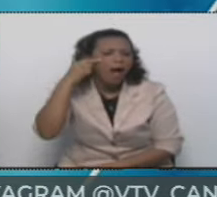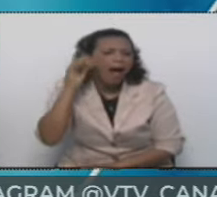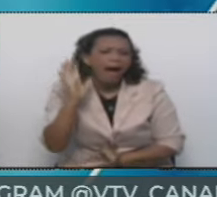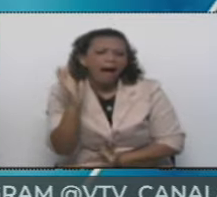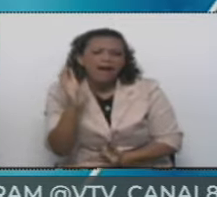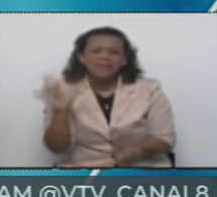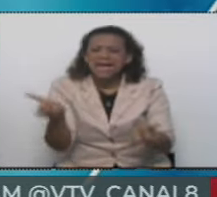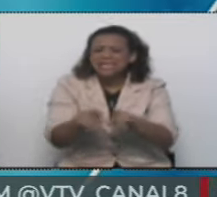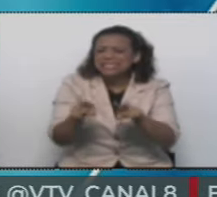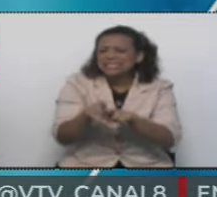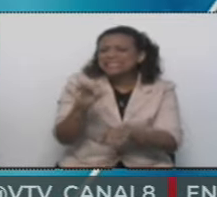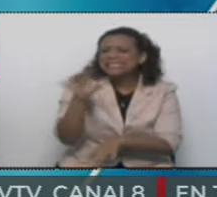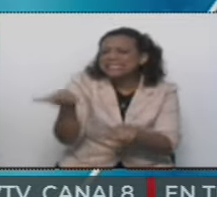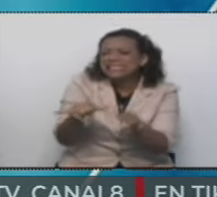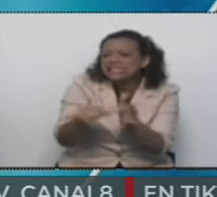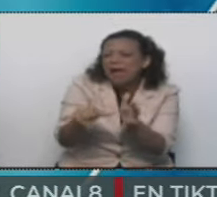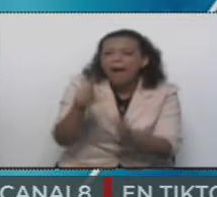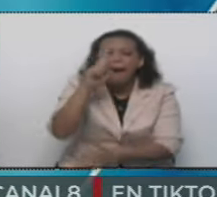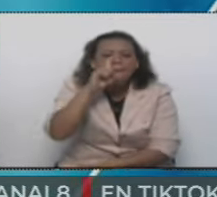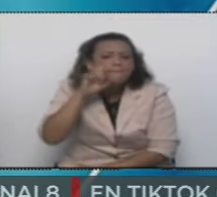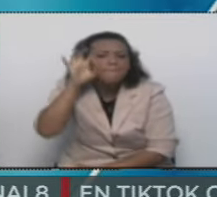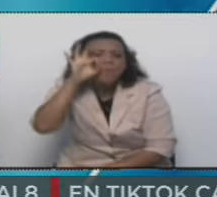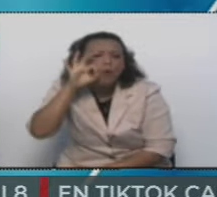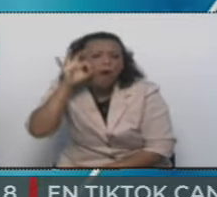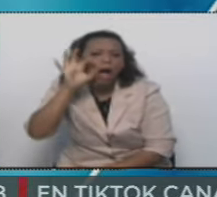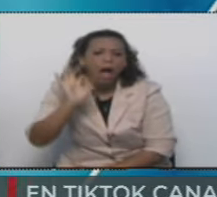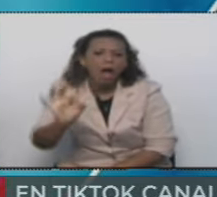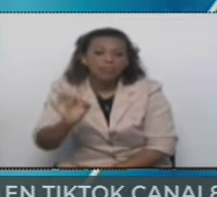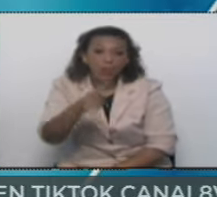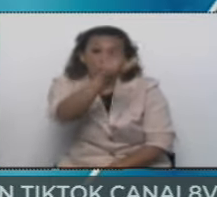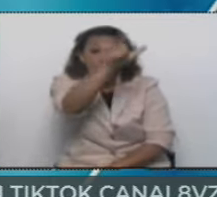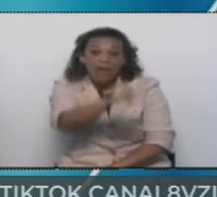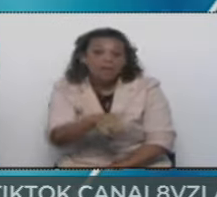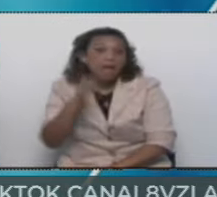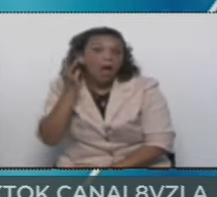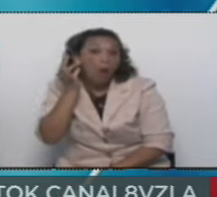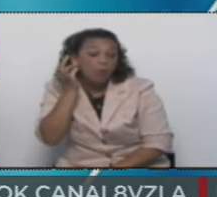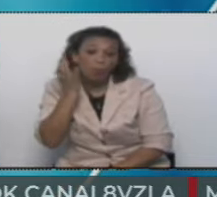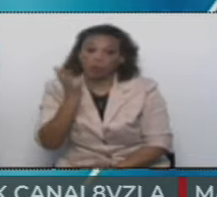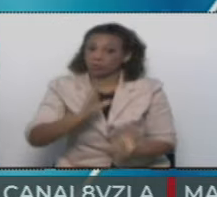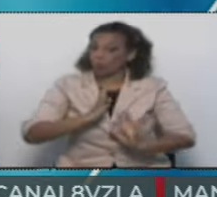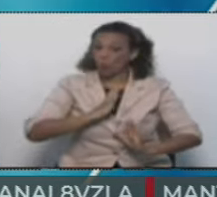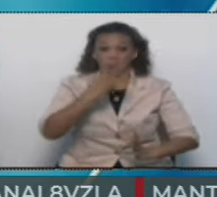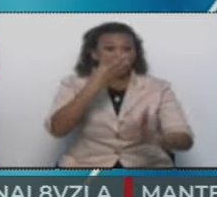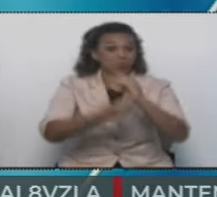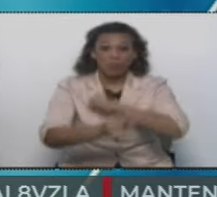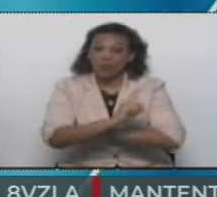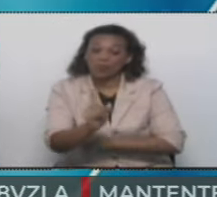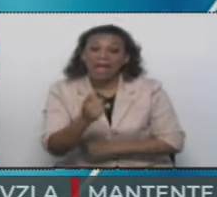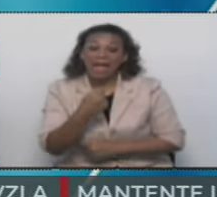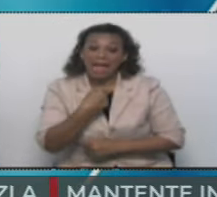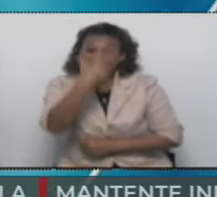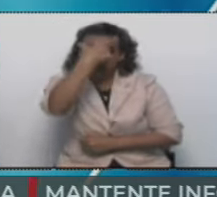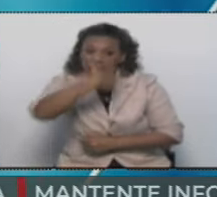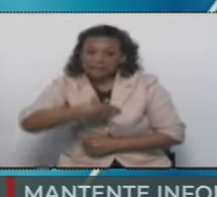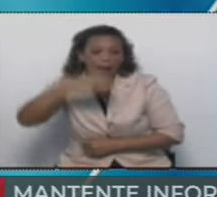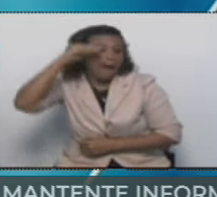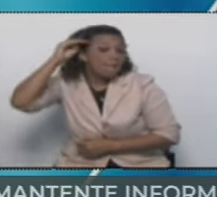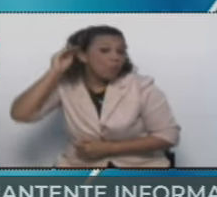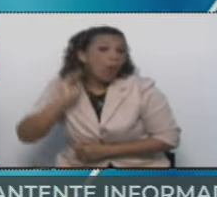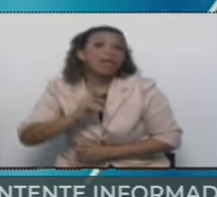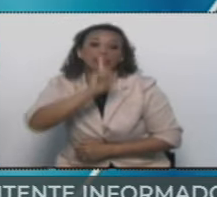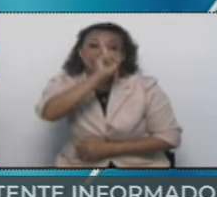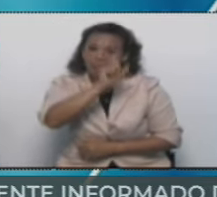color rosado. Y está preparando, si ya no se fue, está preparando